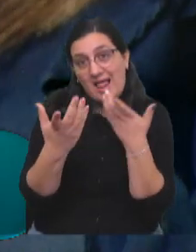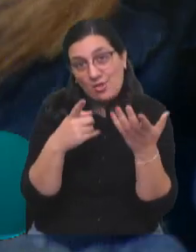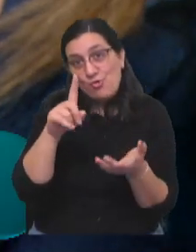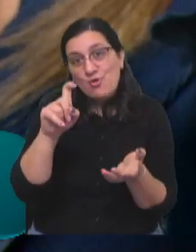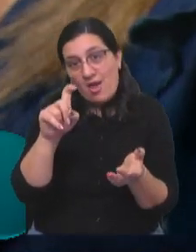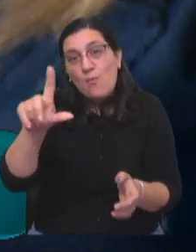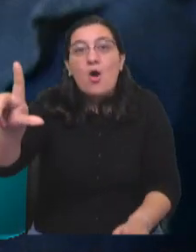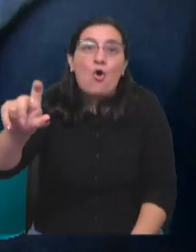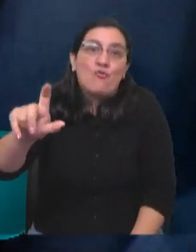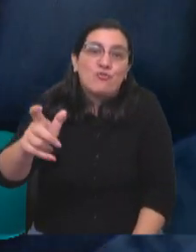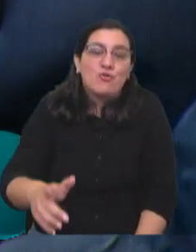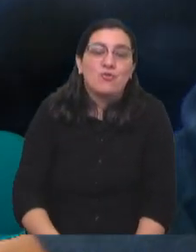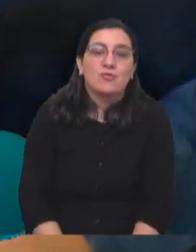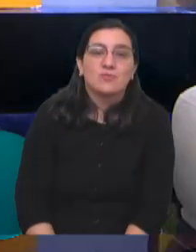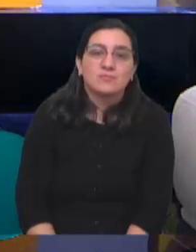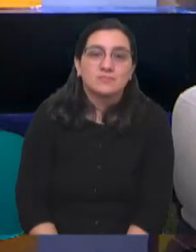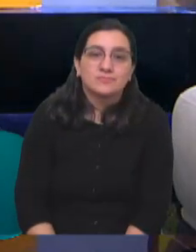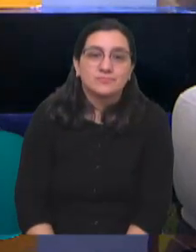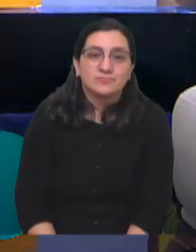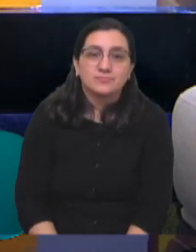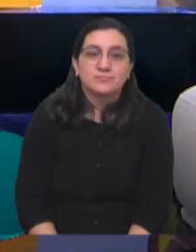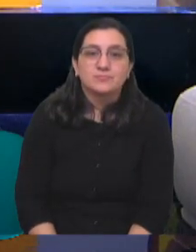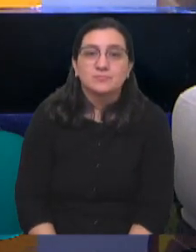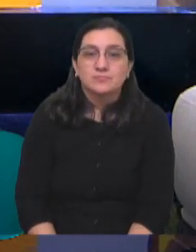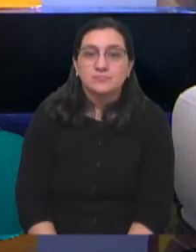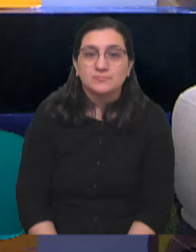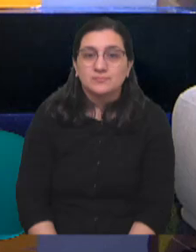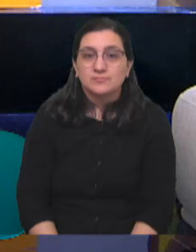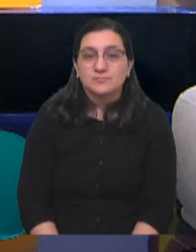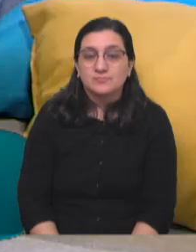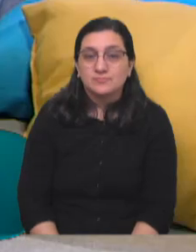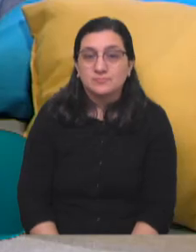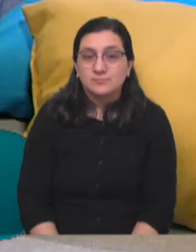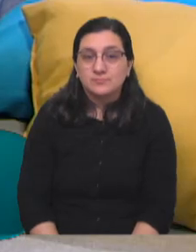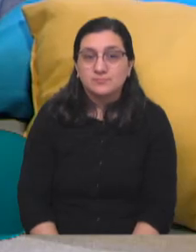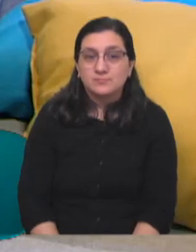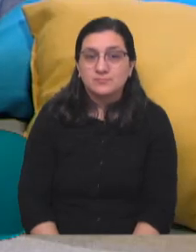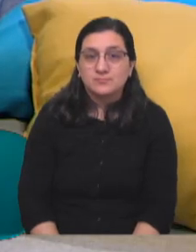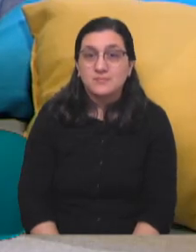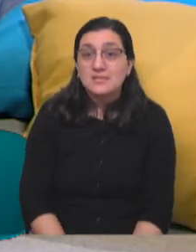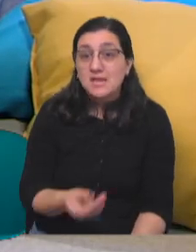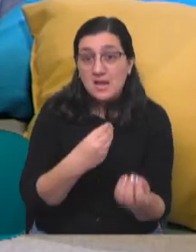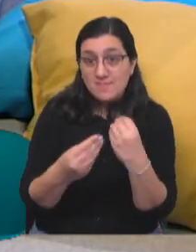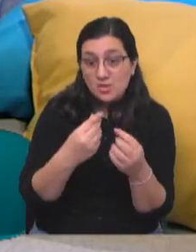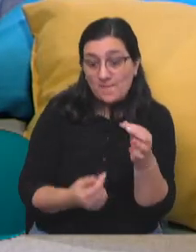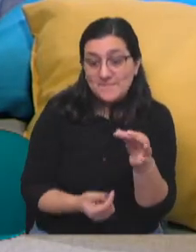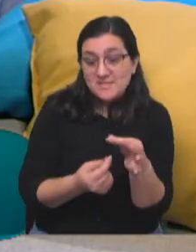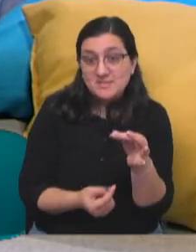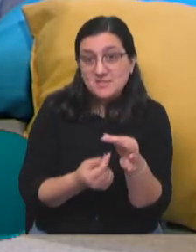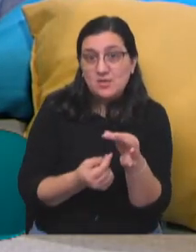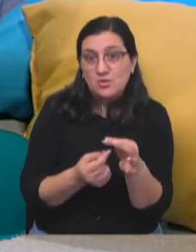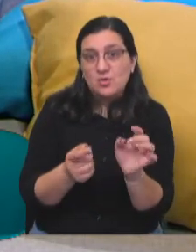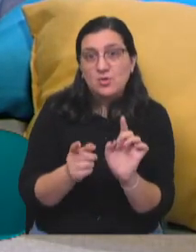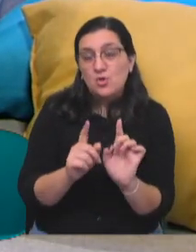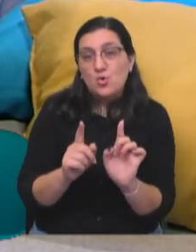Lógicamente. Entonces, esto sería acá... para un momento puntual, ¿no, Silvia? Porque al ser alimentos y están pinchados todos, no es para